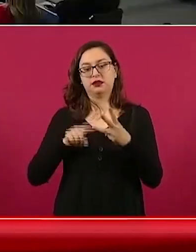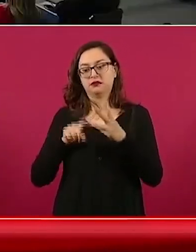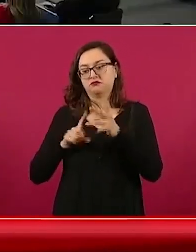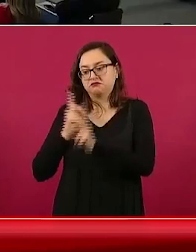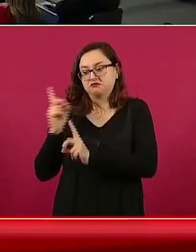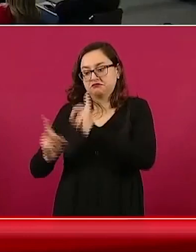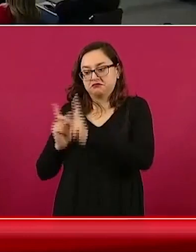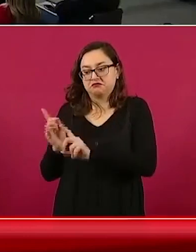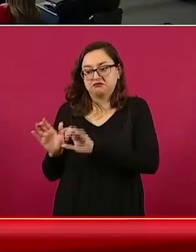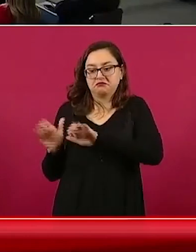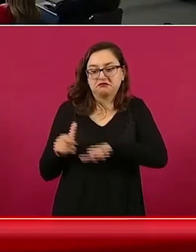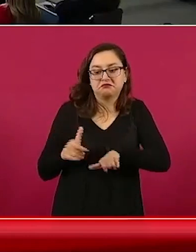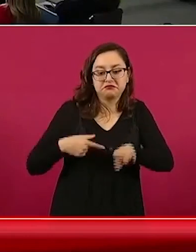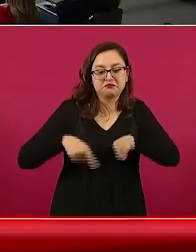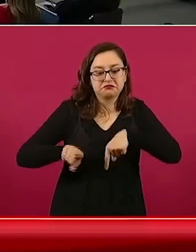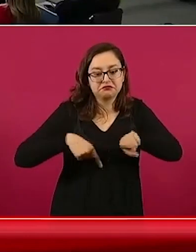menos